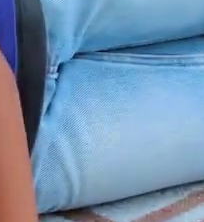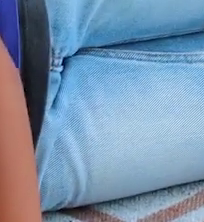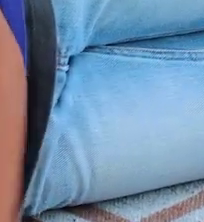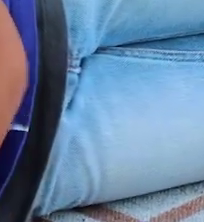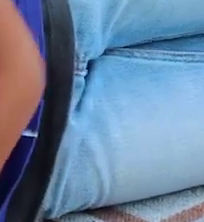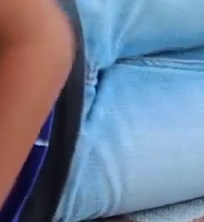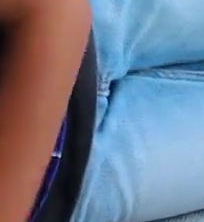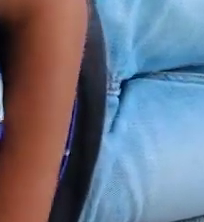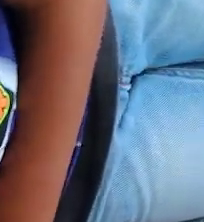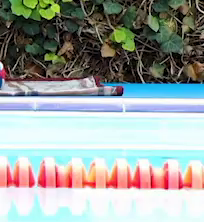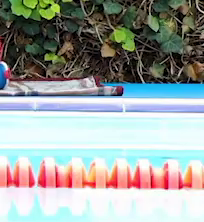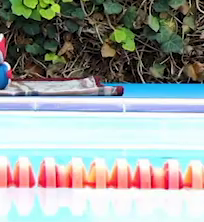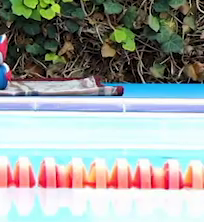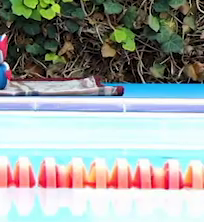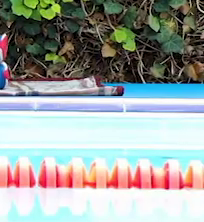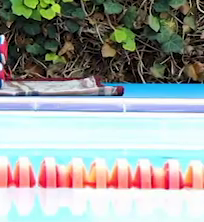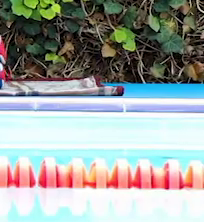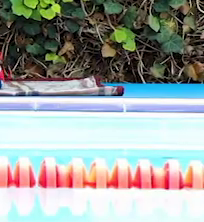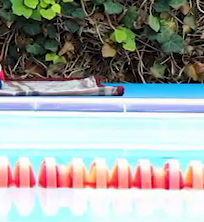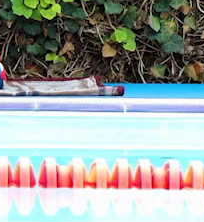ejecutamos 3 veces.